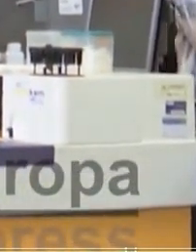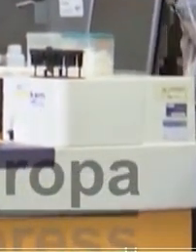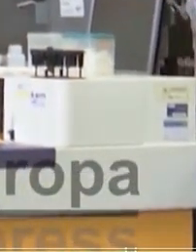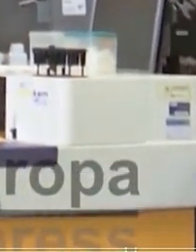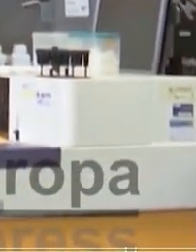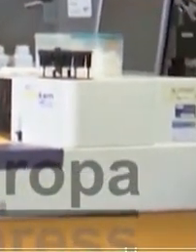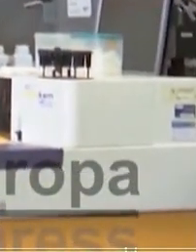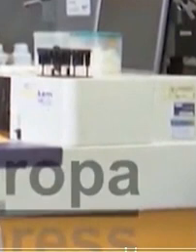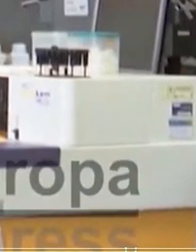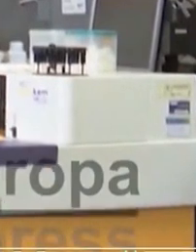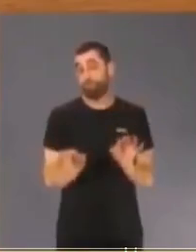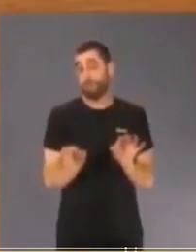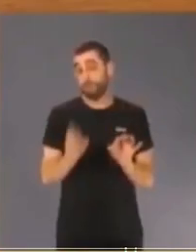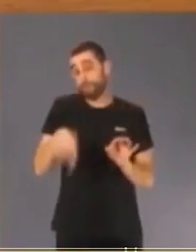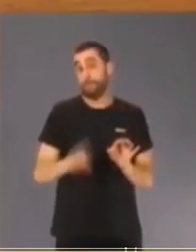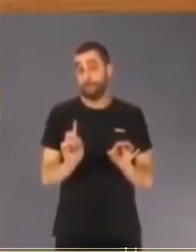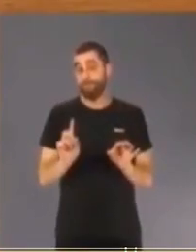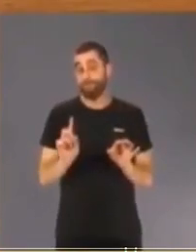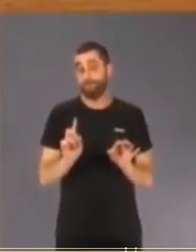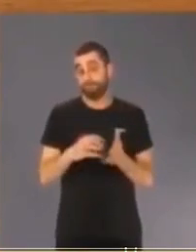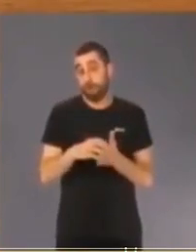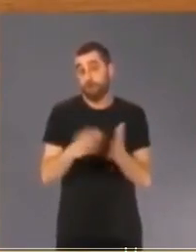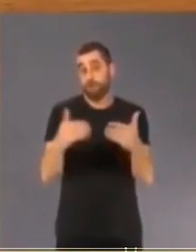todas las fuerzas políticas para que luego digan que el